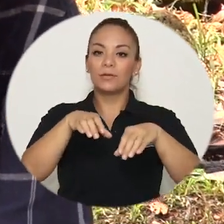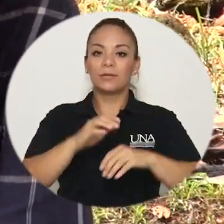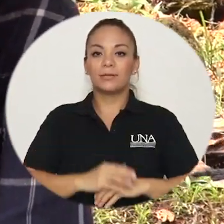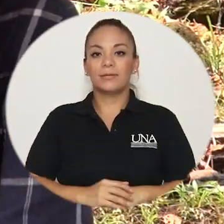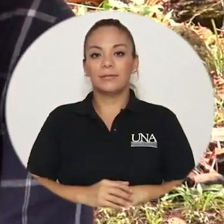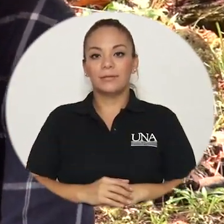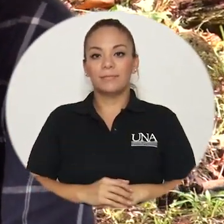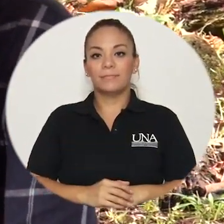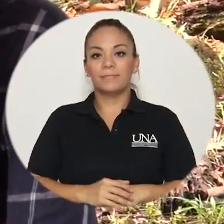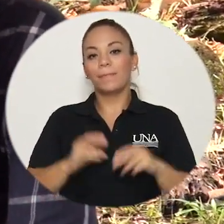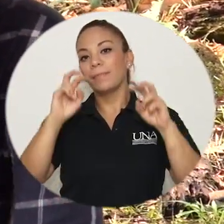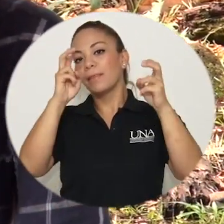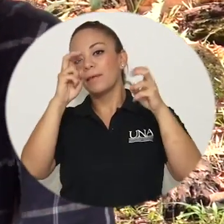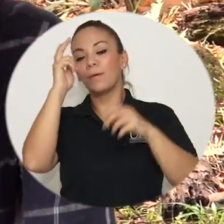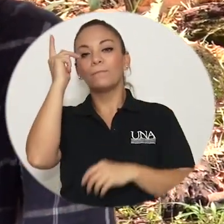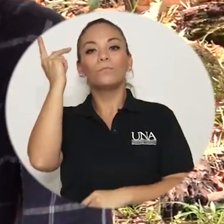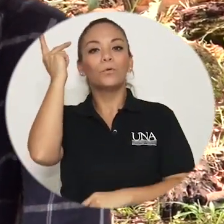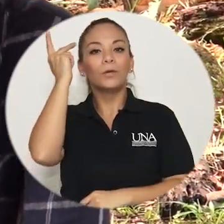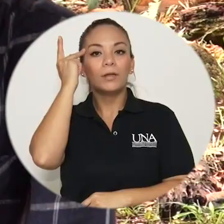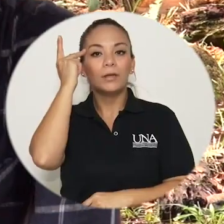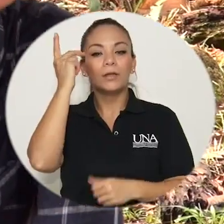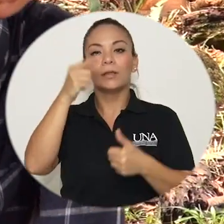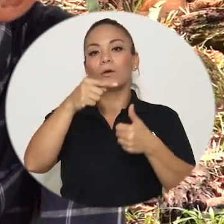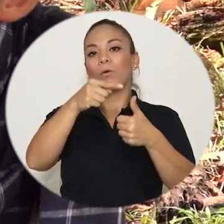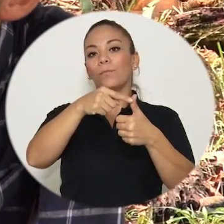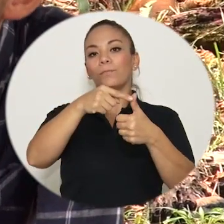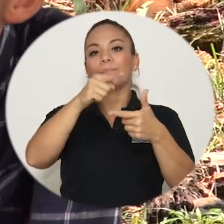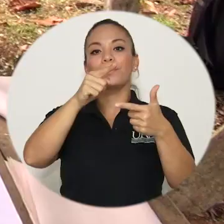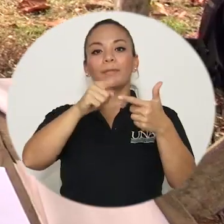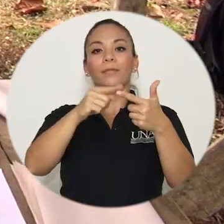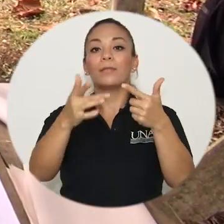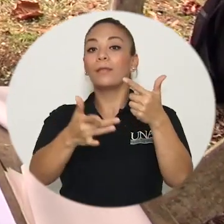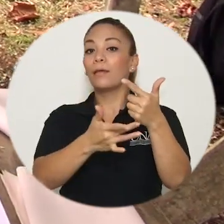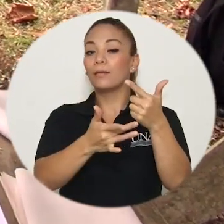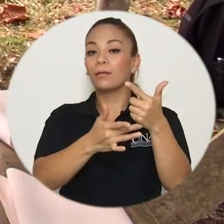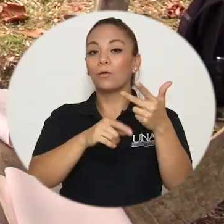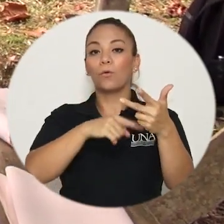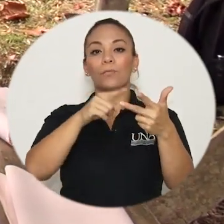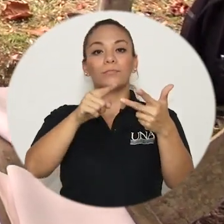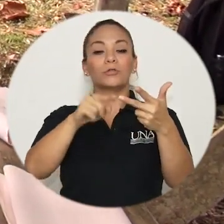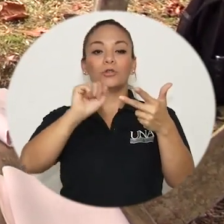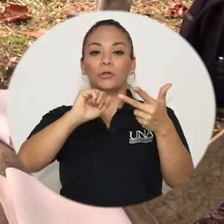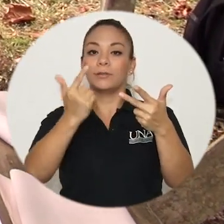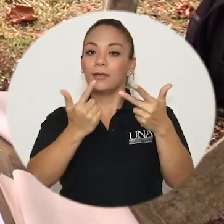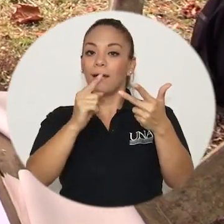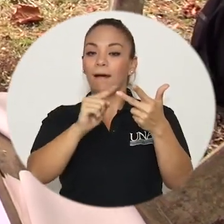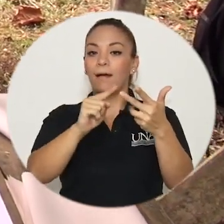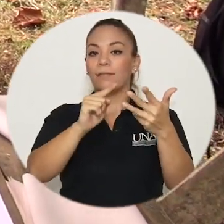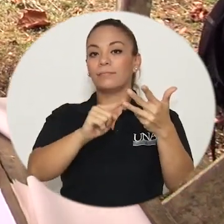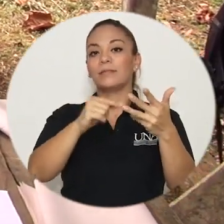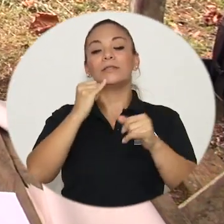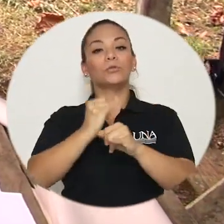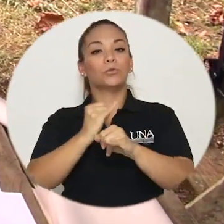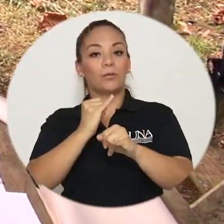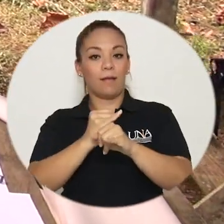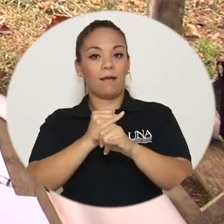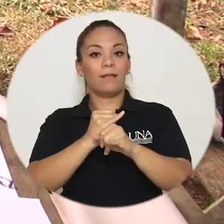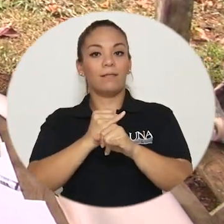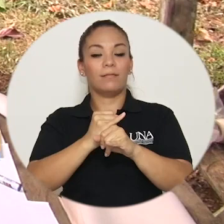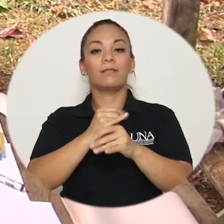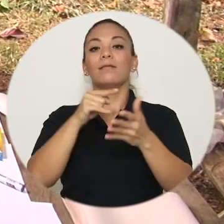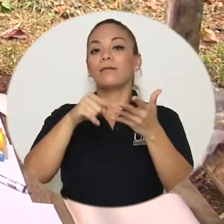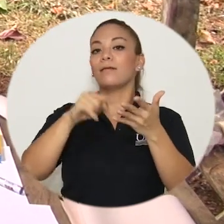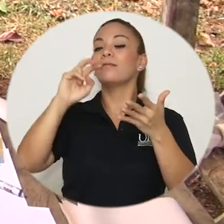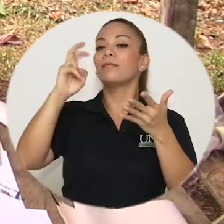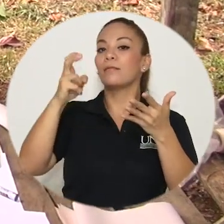acciones de ámbito político, de ámbito técnico, de ámbito social, de ámbito institucional e